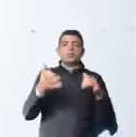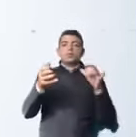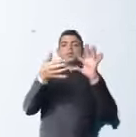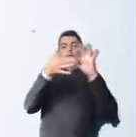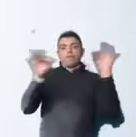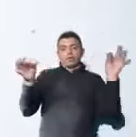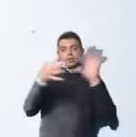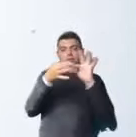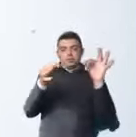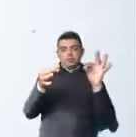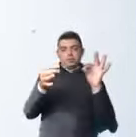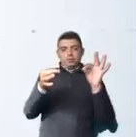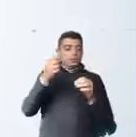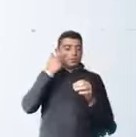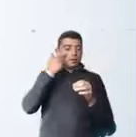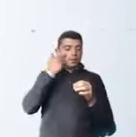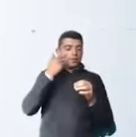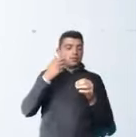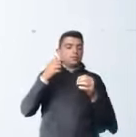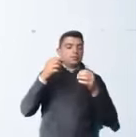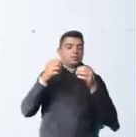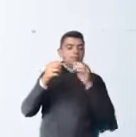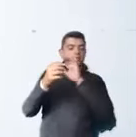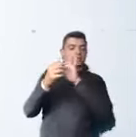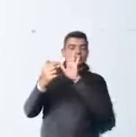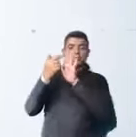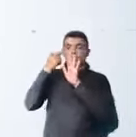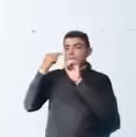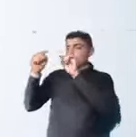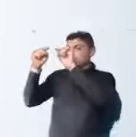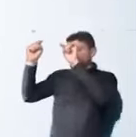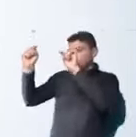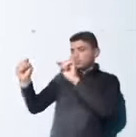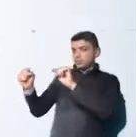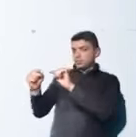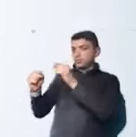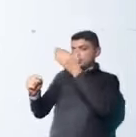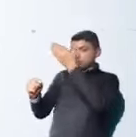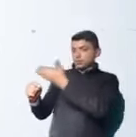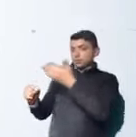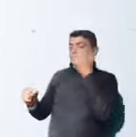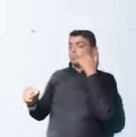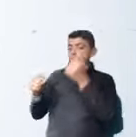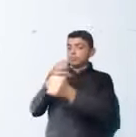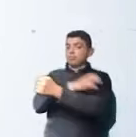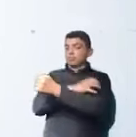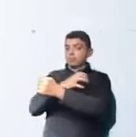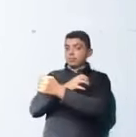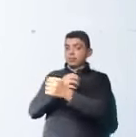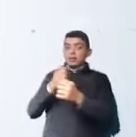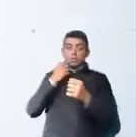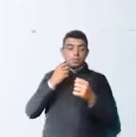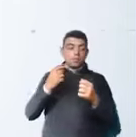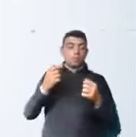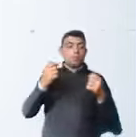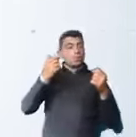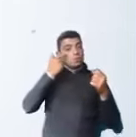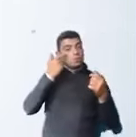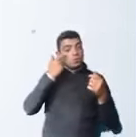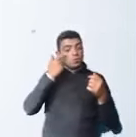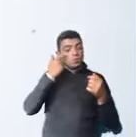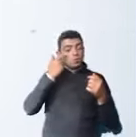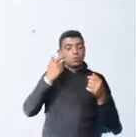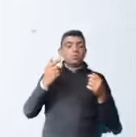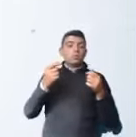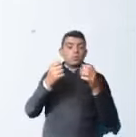Después de esta lámina quiero que se queden porque vamos a tener una información poderosa. Después de este cierre vamos a tener una información muy poderosa, así que no se